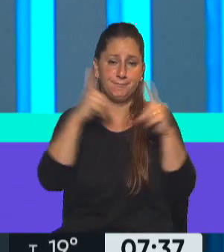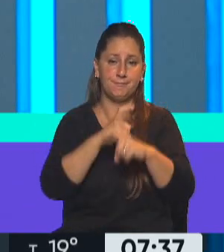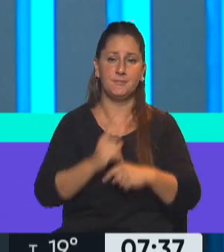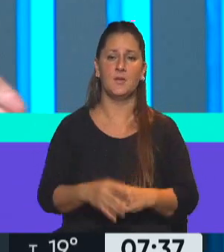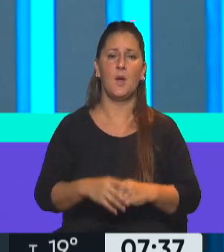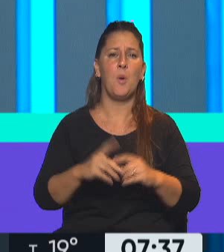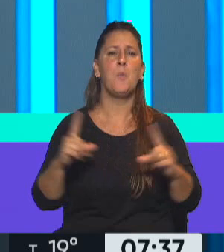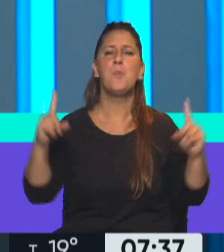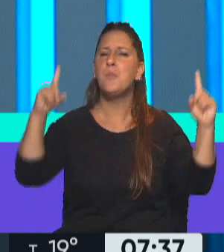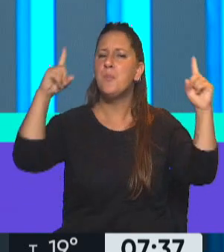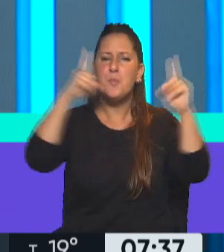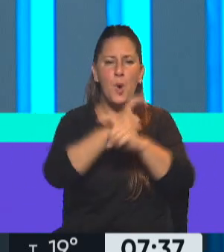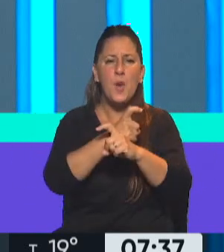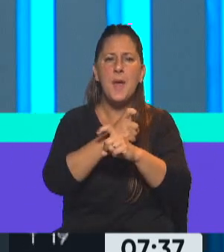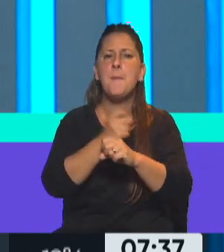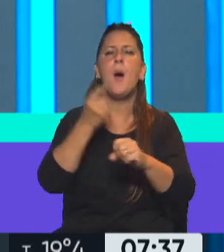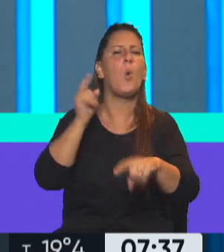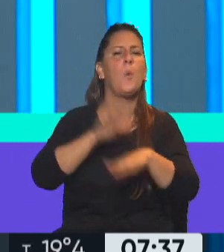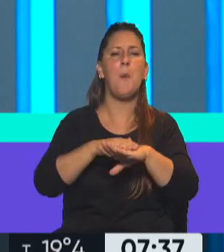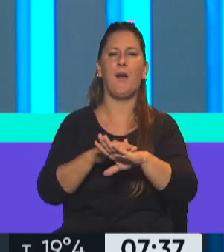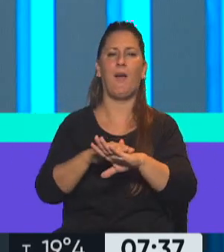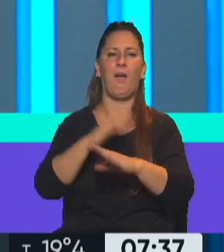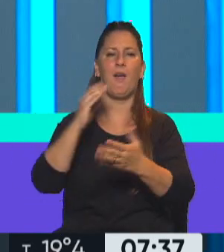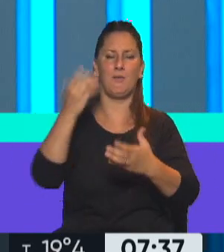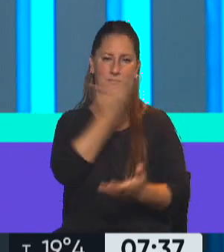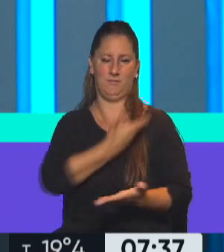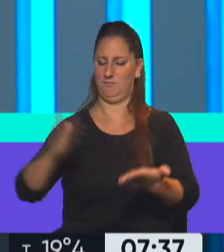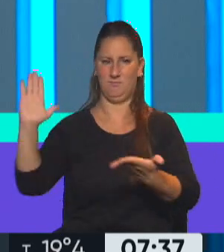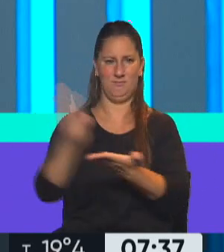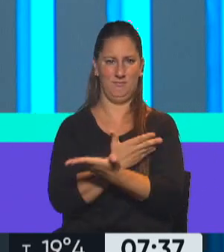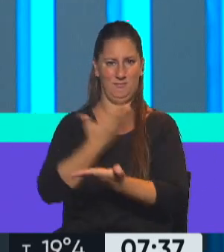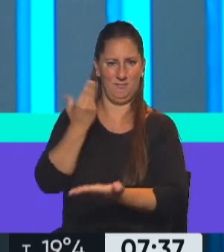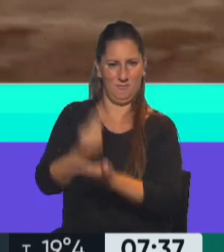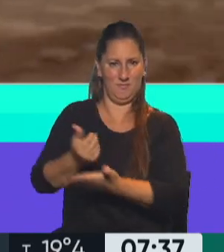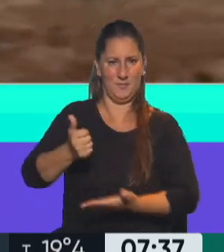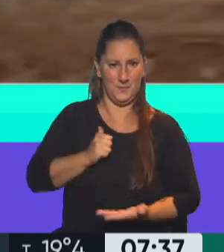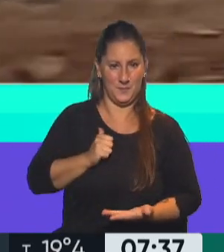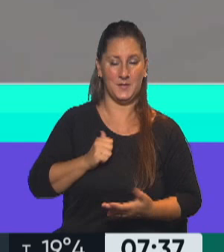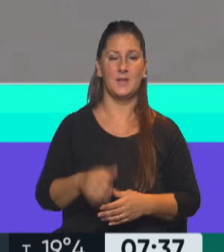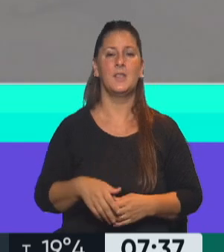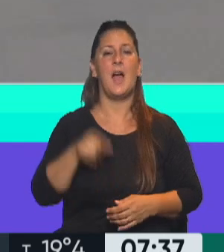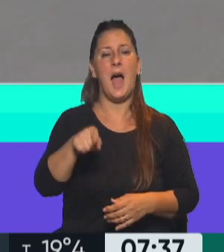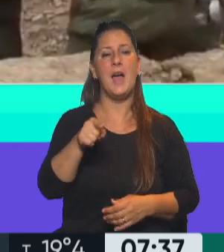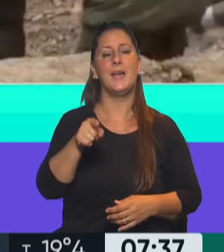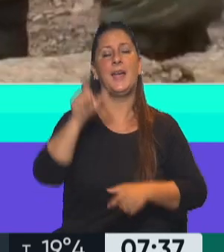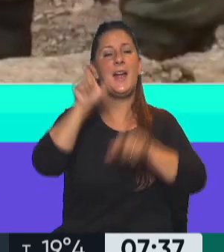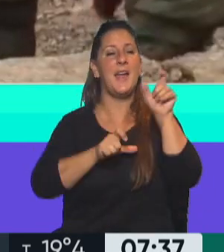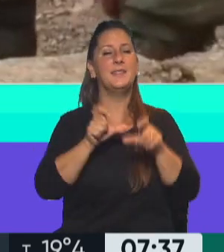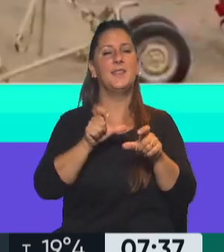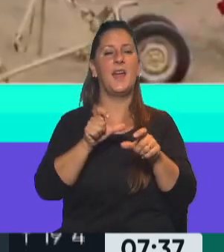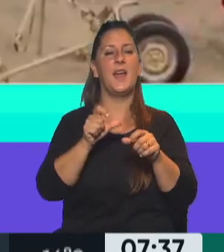todo el conflicto es la consecuencia del golpe de Estado y era el asunto interior ucraniano. Había los